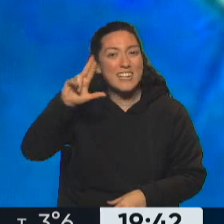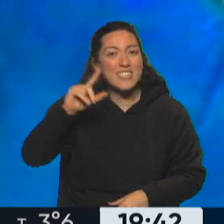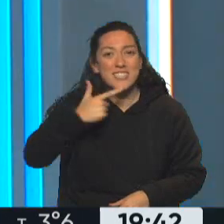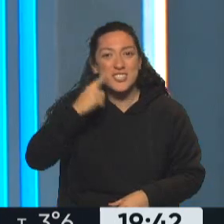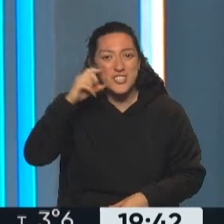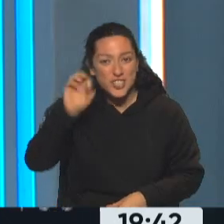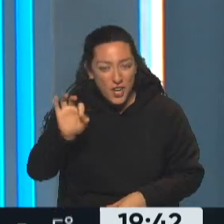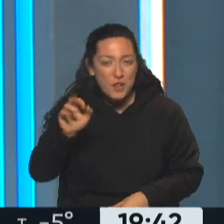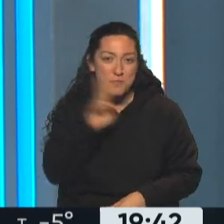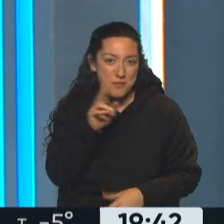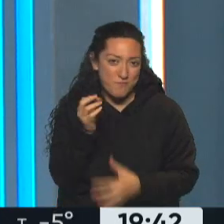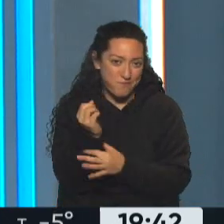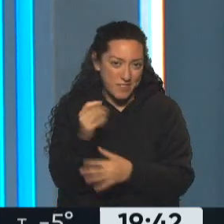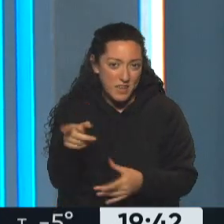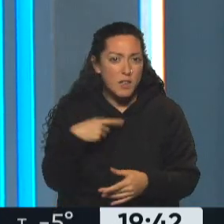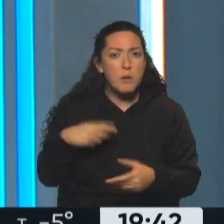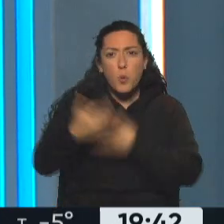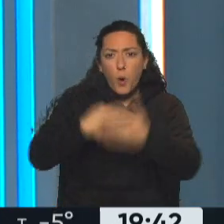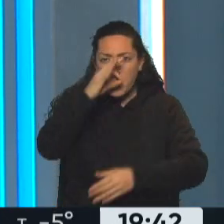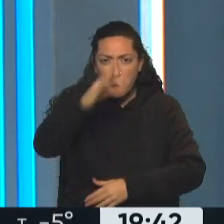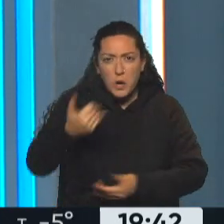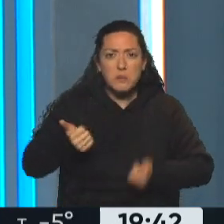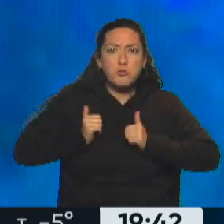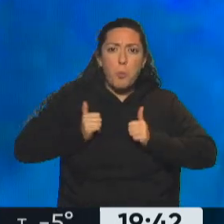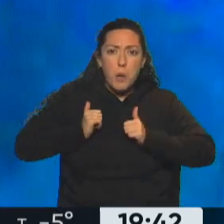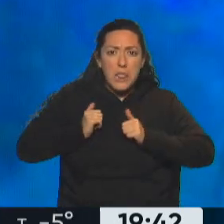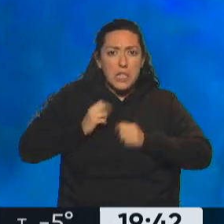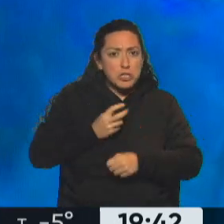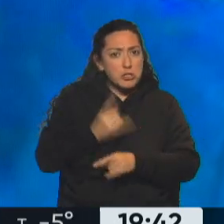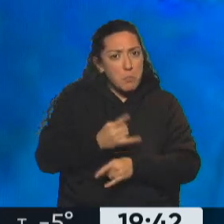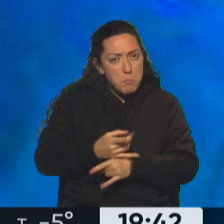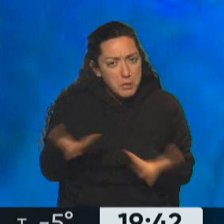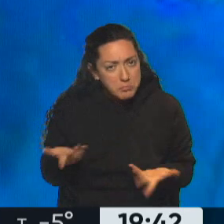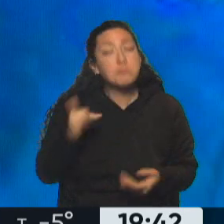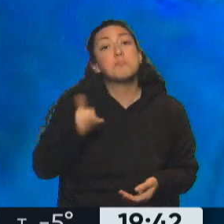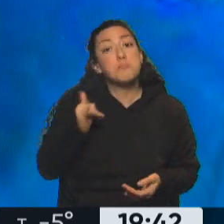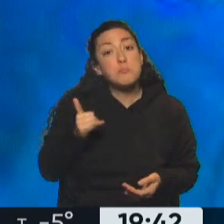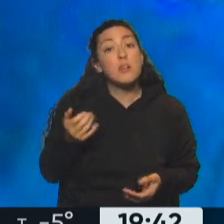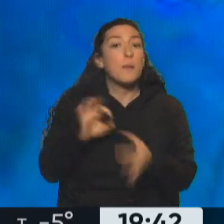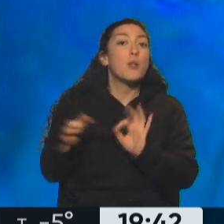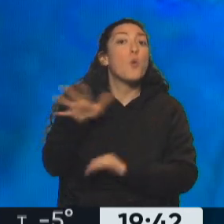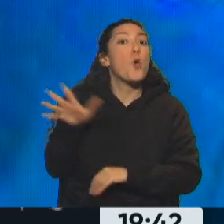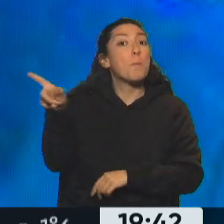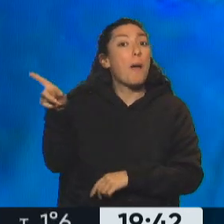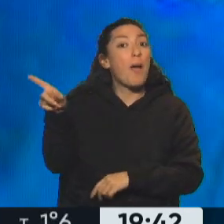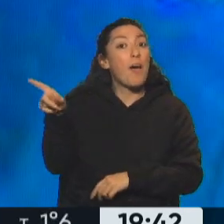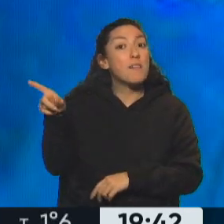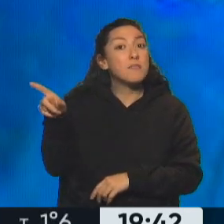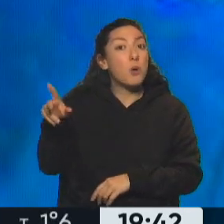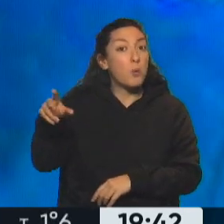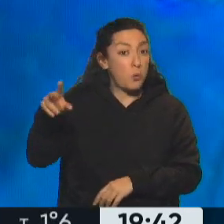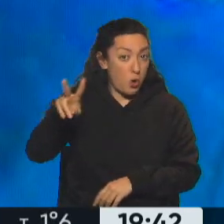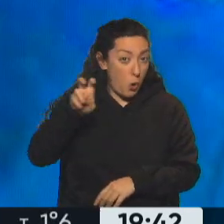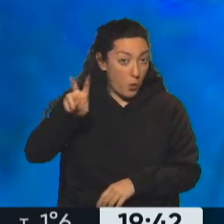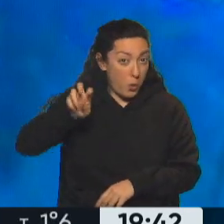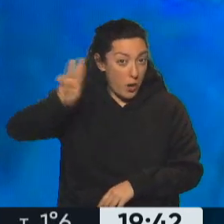muchacho nunca jugó, siempre estuvo en el banco. Exacto. Siempre estuvo en el banco. Siempre, increíblemente, pero en Europa. A eso me refiero. Y cobrando en